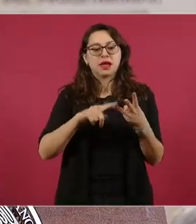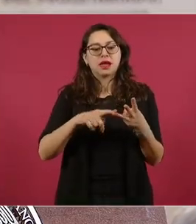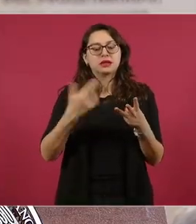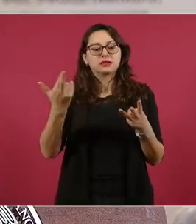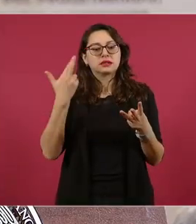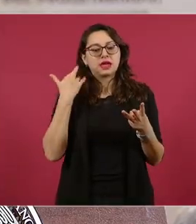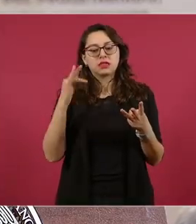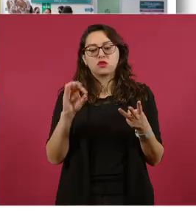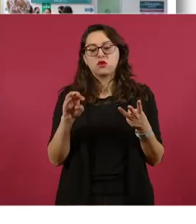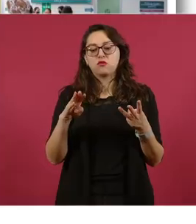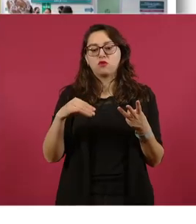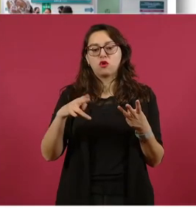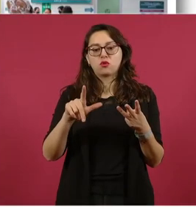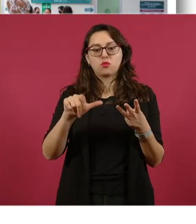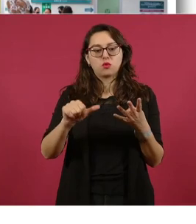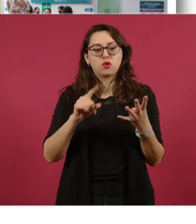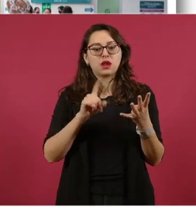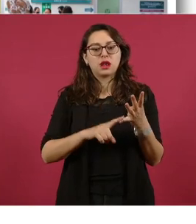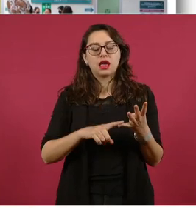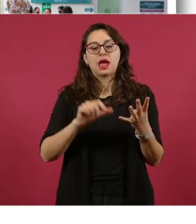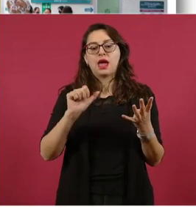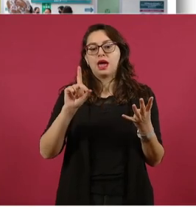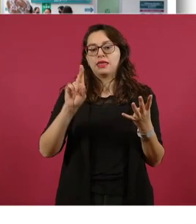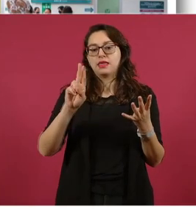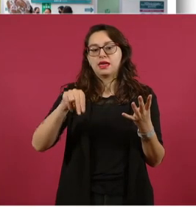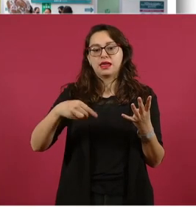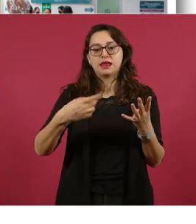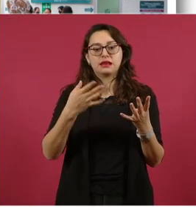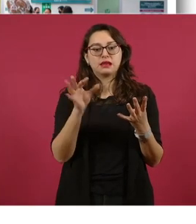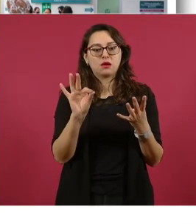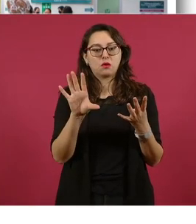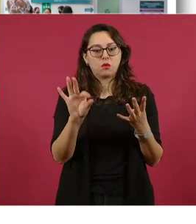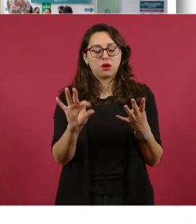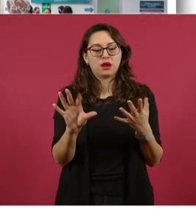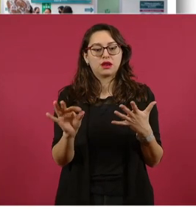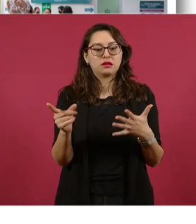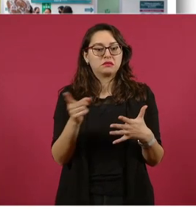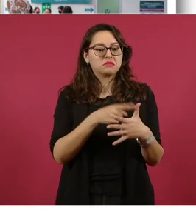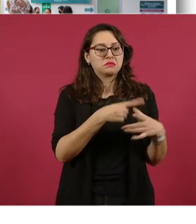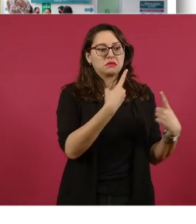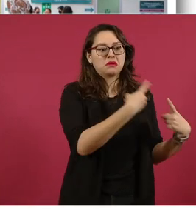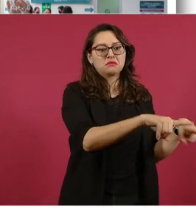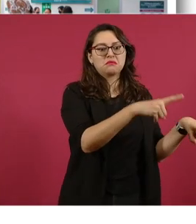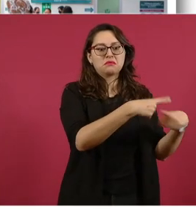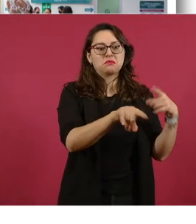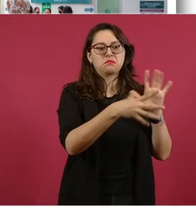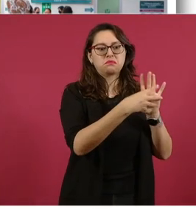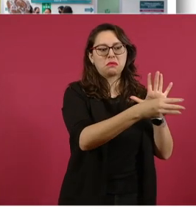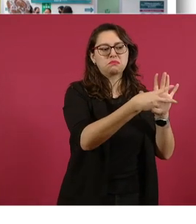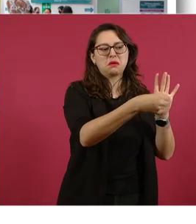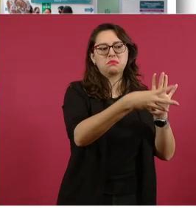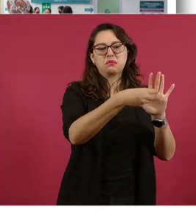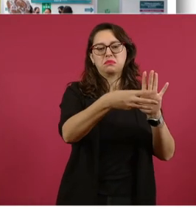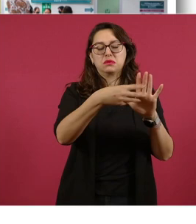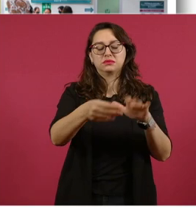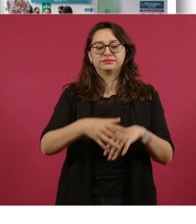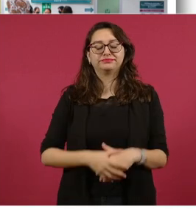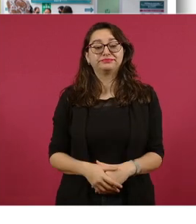Fórmula, Reporte Índigo, ADN 40 de TV Azteca, entre muchos otros. De un total